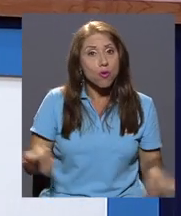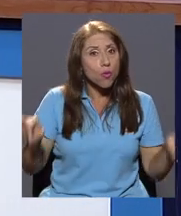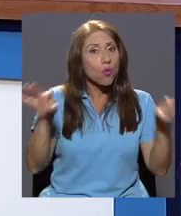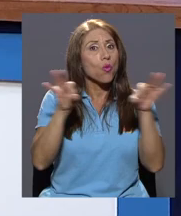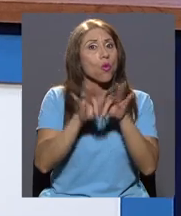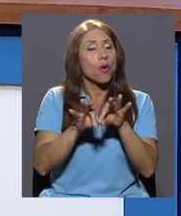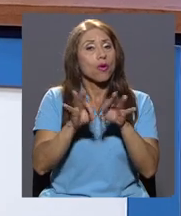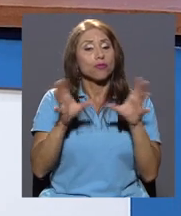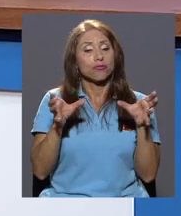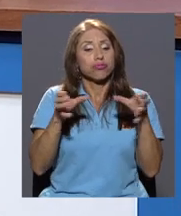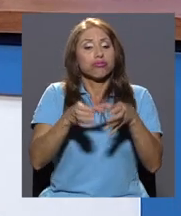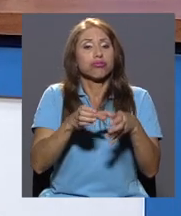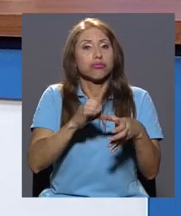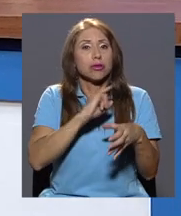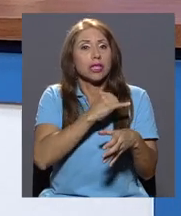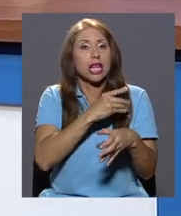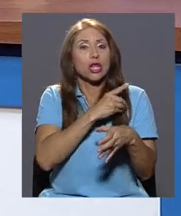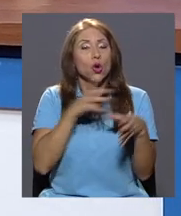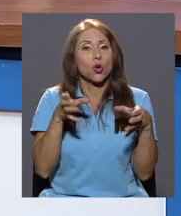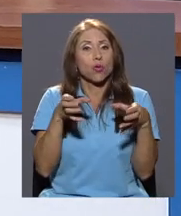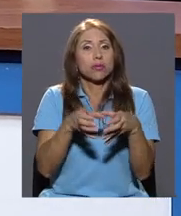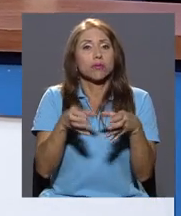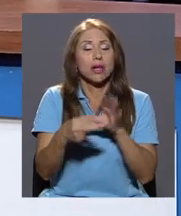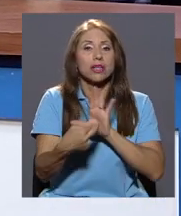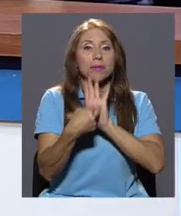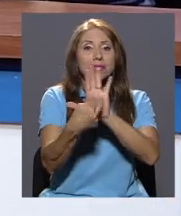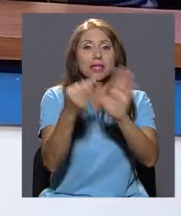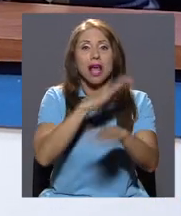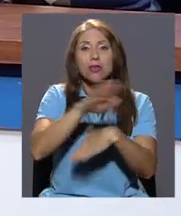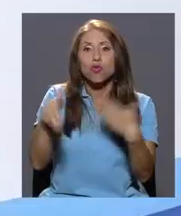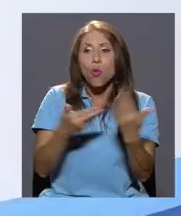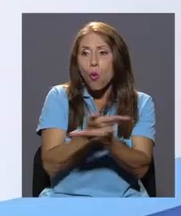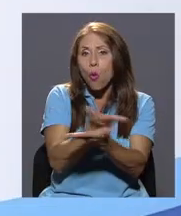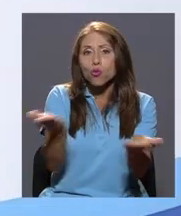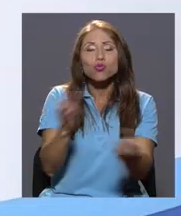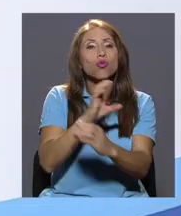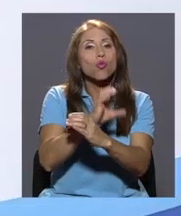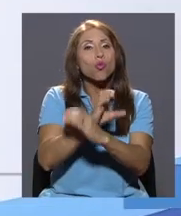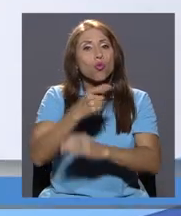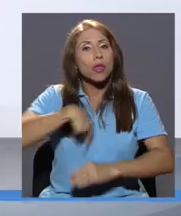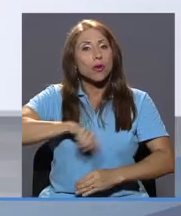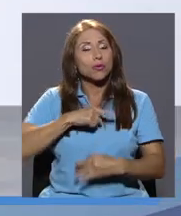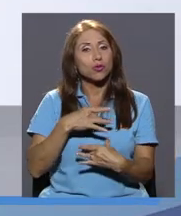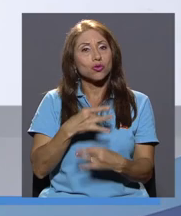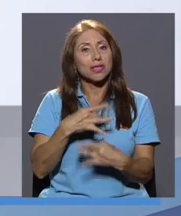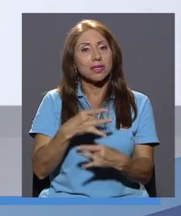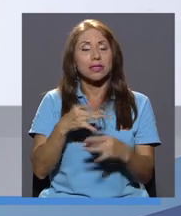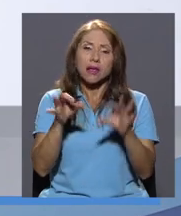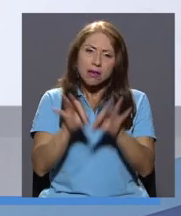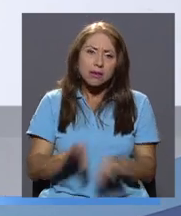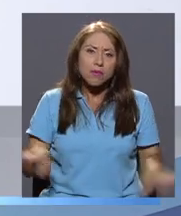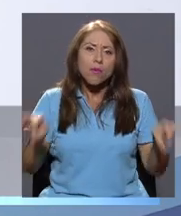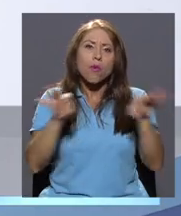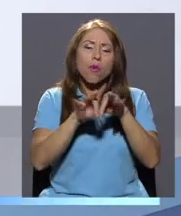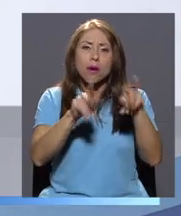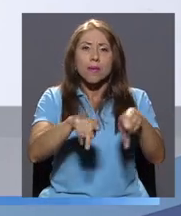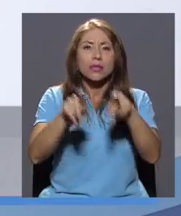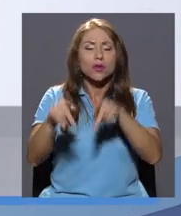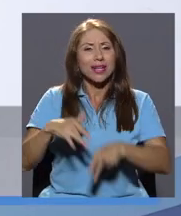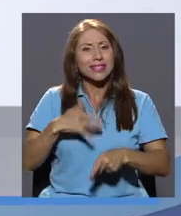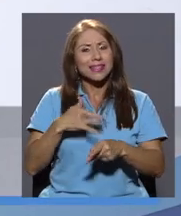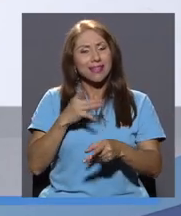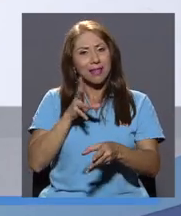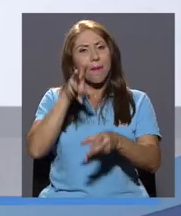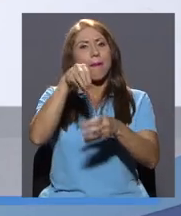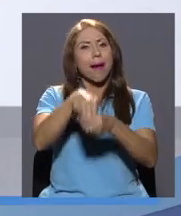importante. Lo que es el directorio nos representa a todas y todos, velo por nuestros intereses. Es importante como que las personas también se sientan